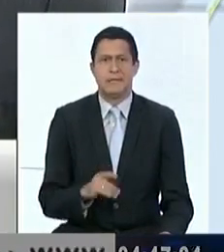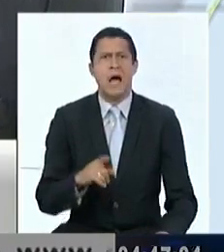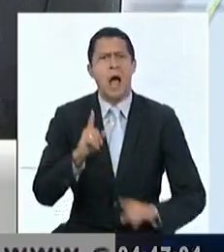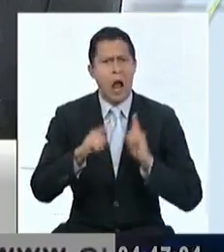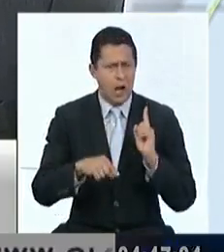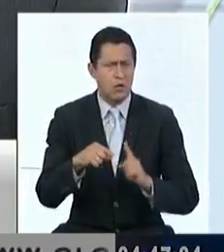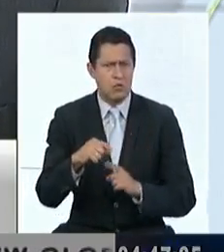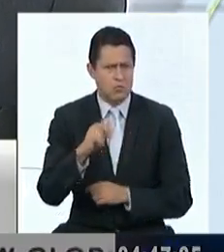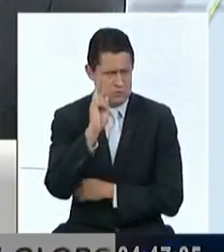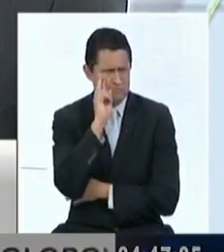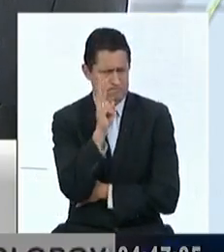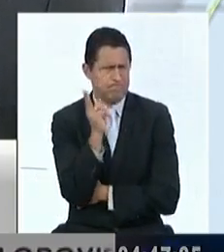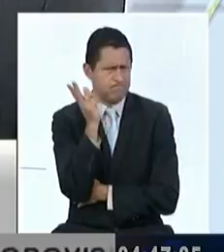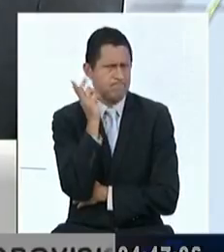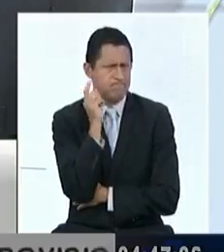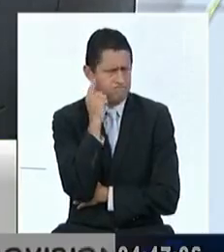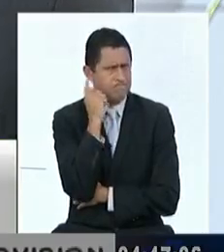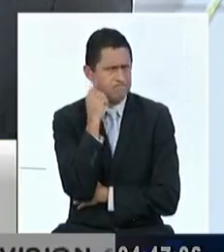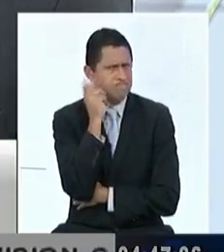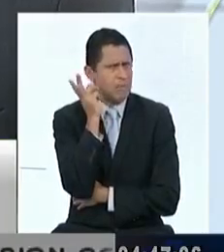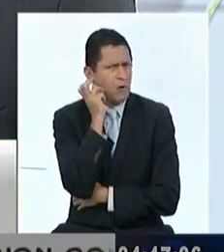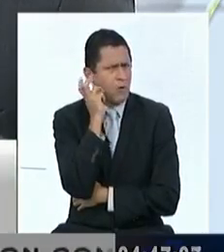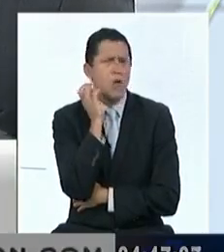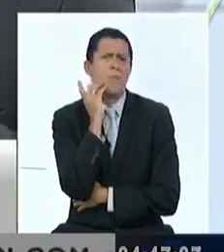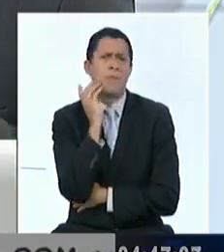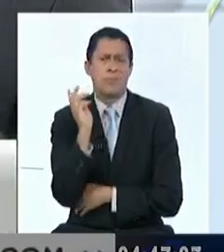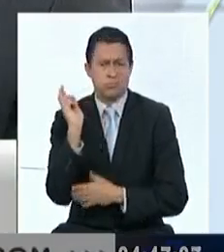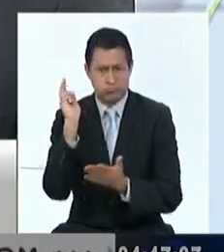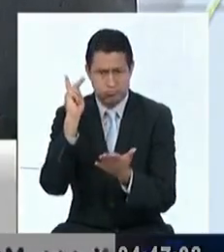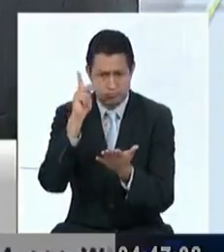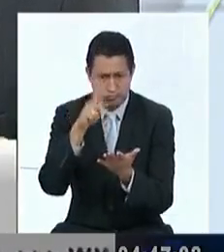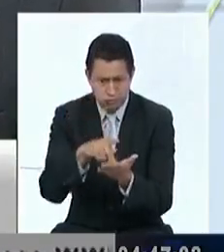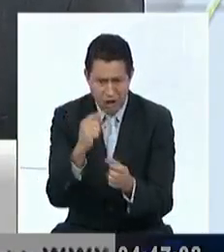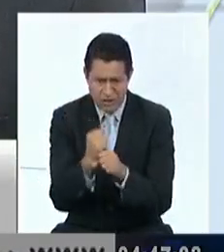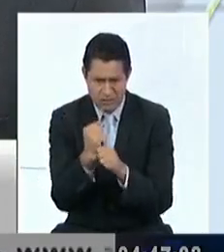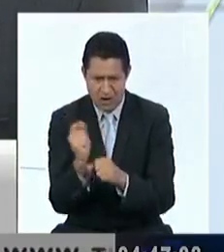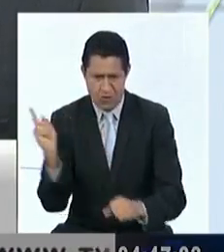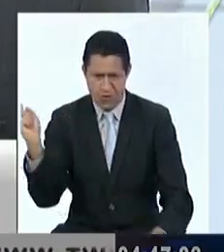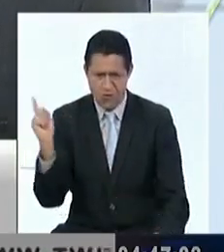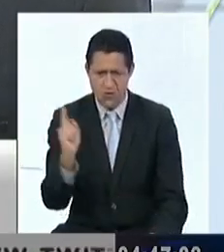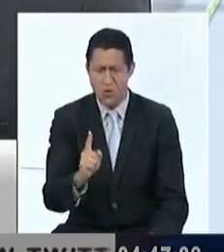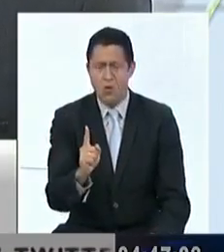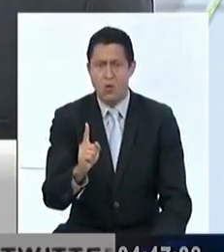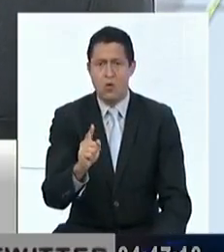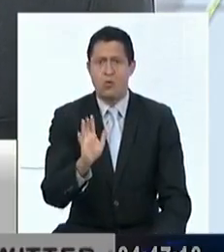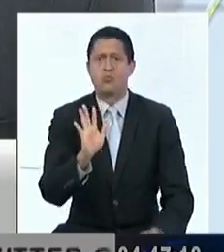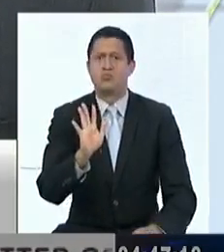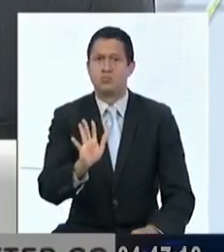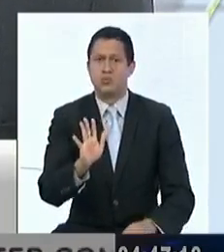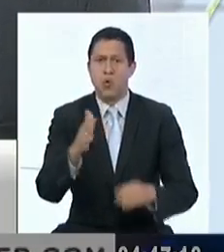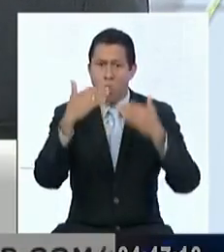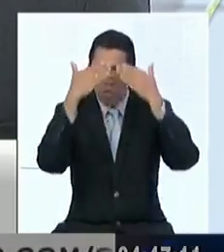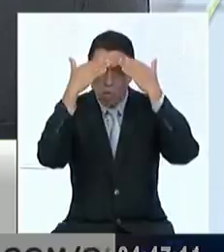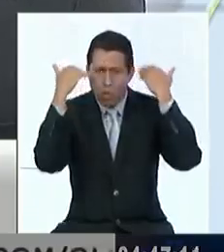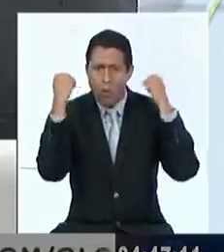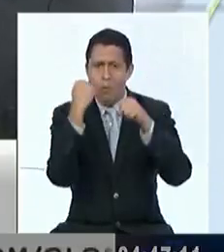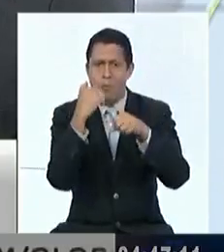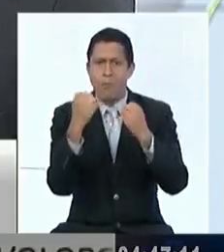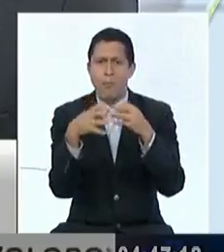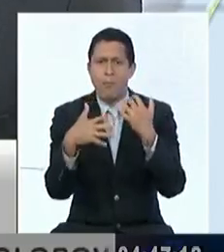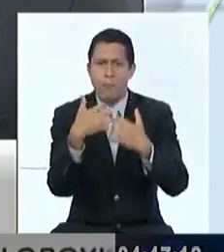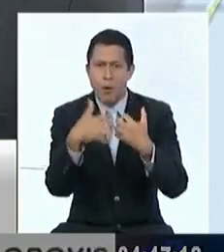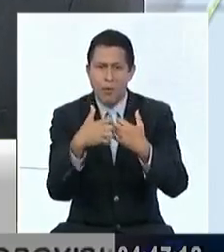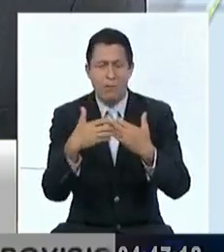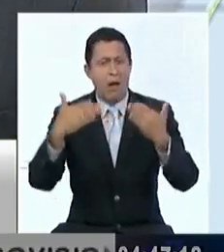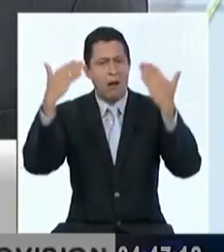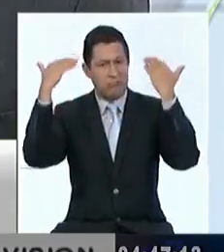mucho por ahí que cuando tú llegas a tu ambiente laboral tienes que dejar tus problemas en la calle o viceversa